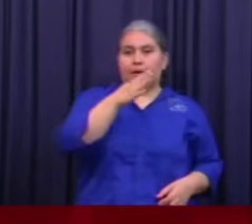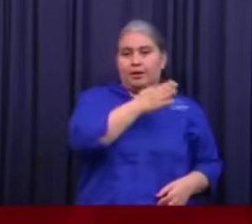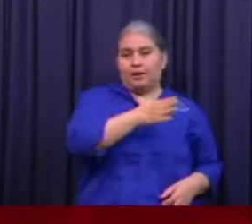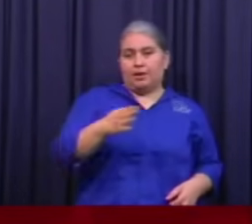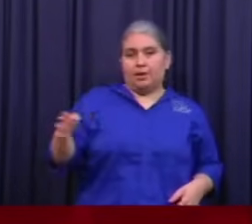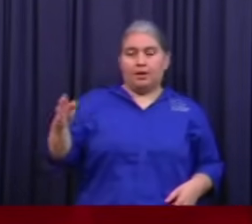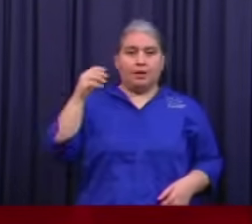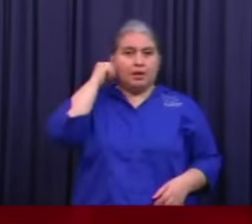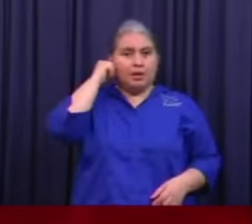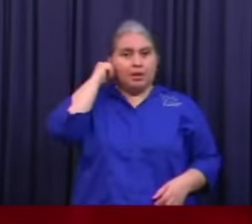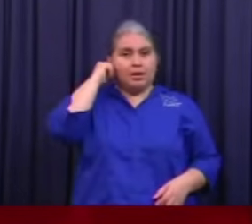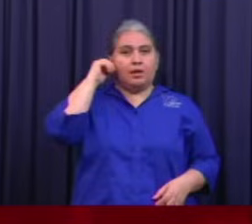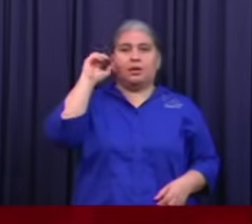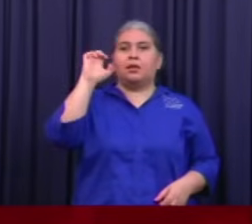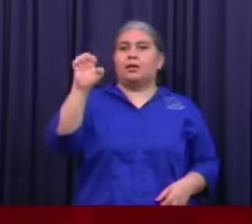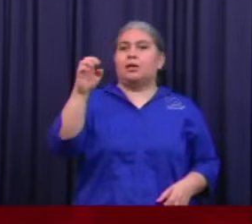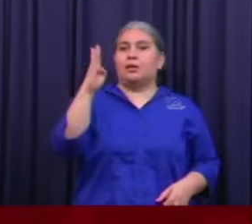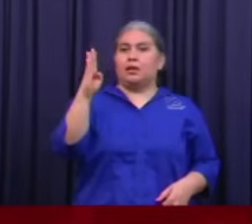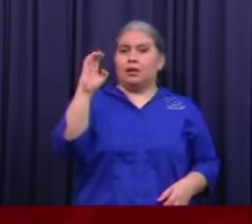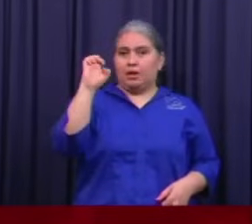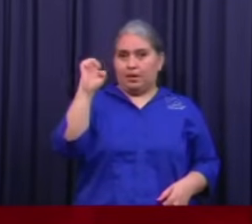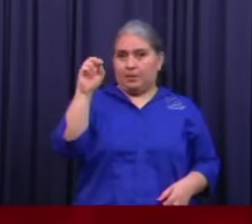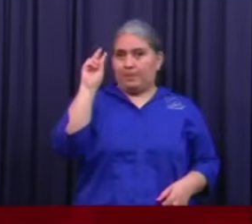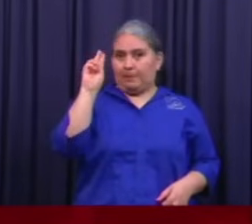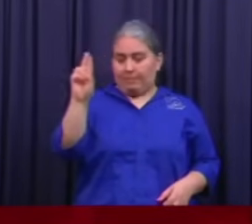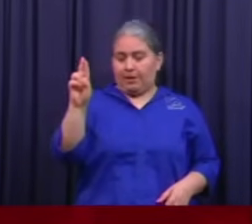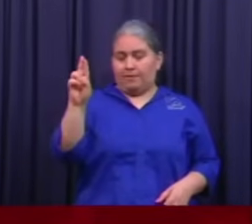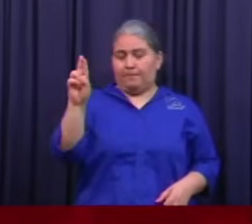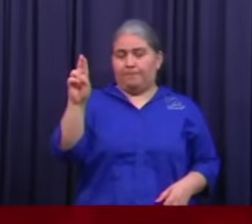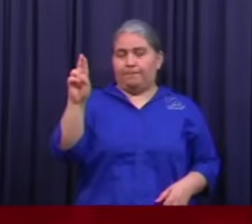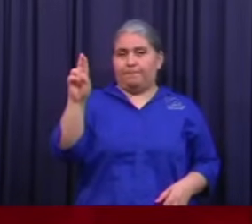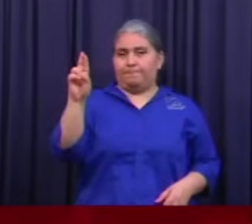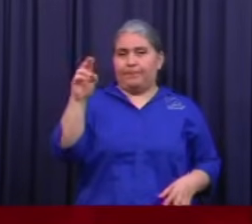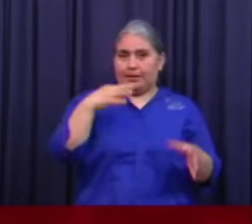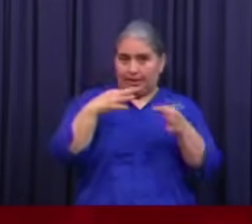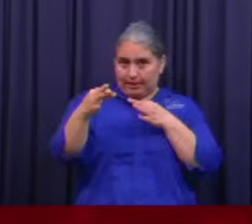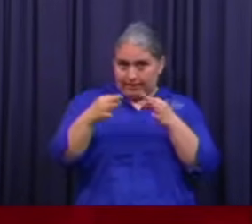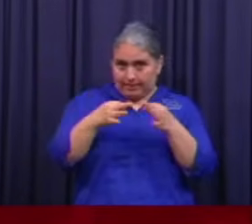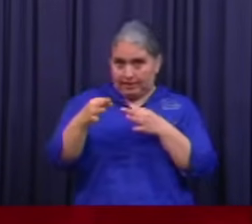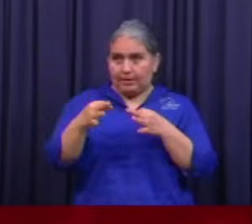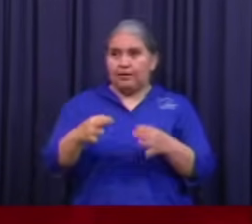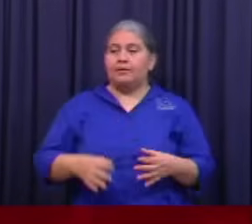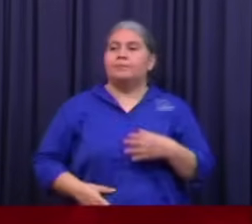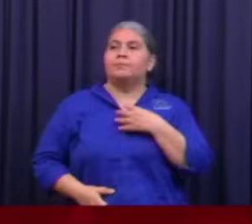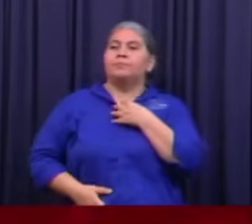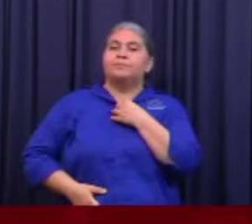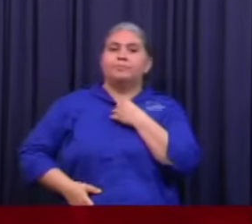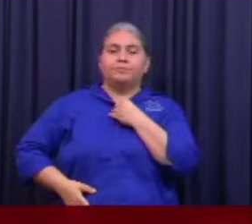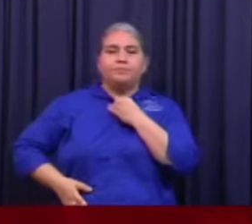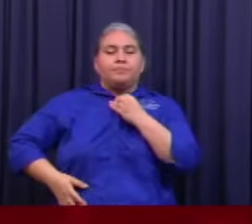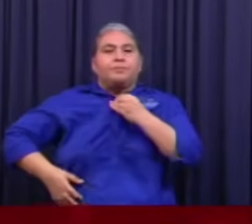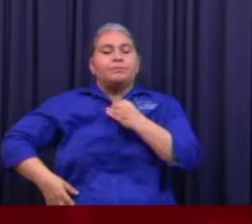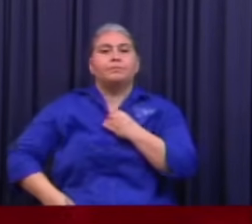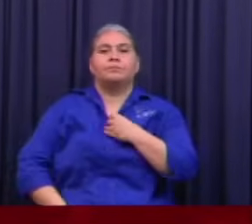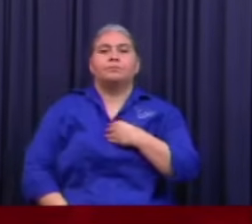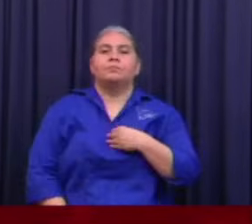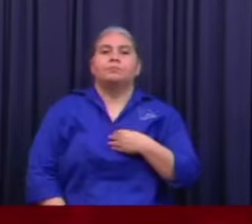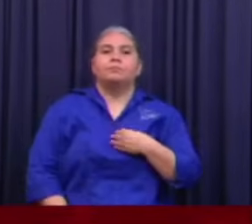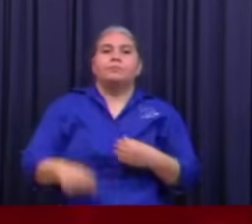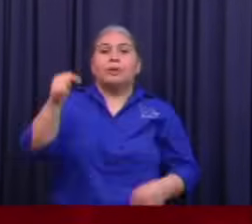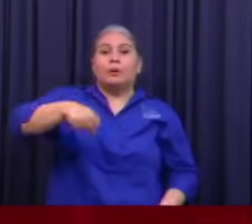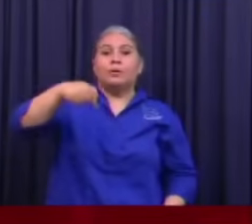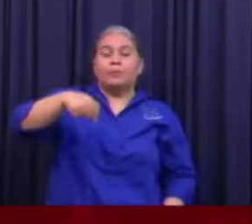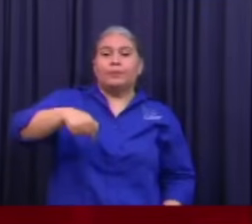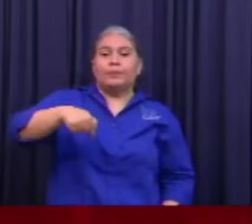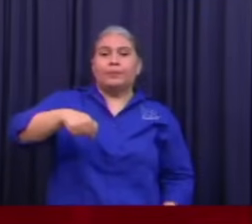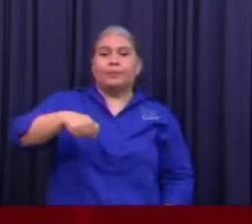la ayuda del señor le vamos a entrar eh Solo para que se recuerde y lo tenga ahí hoy en la mañana